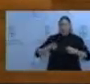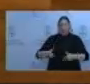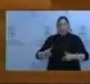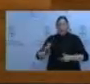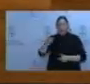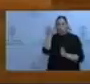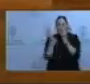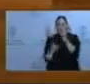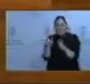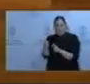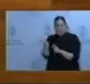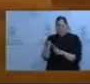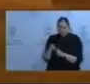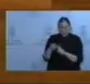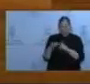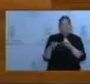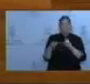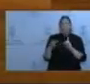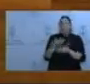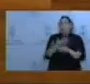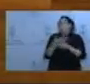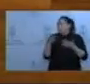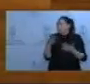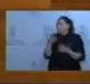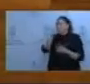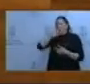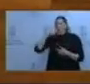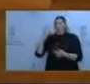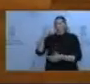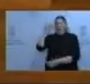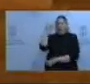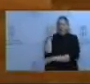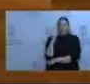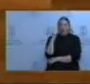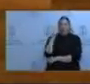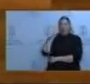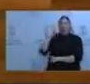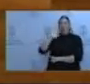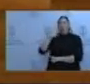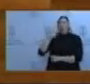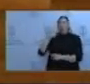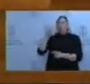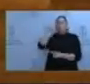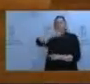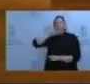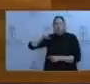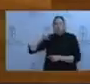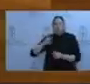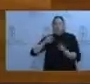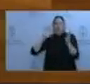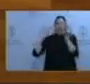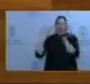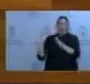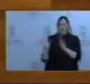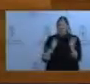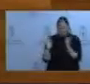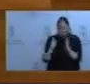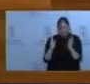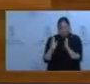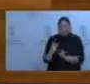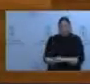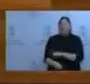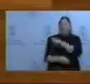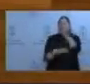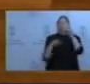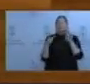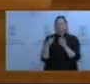tipo de personal, cuál es personal fijo y cuál no. Pedimos un segundo punto, que es